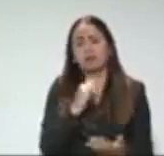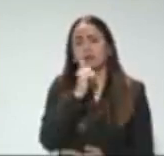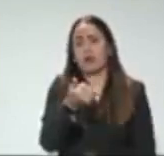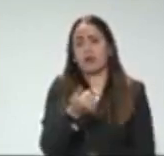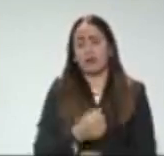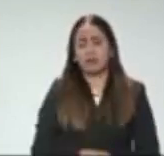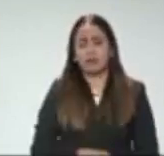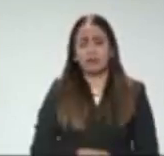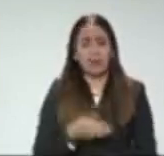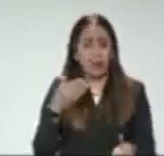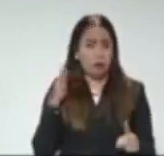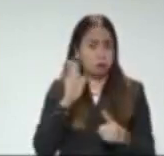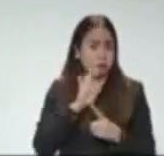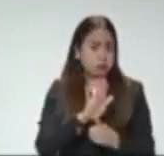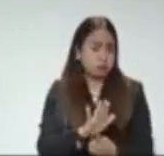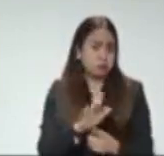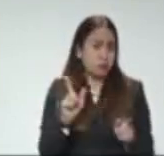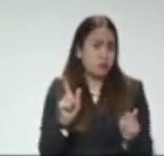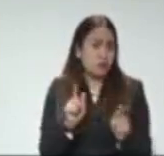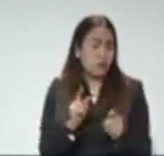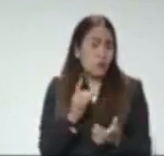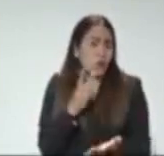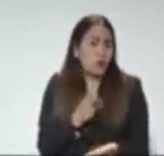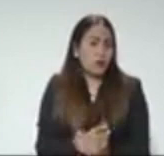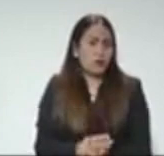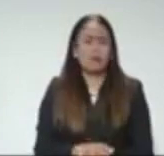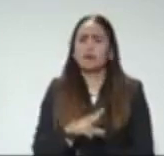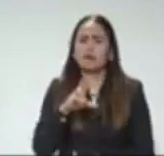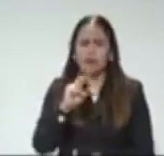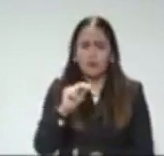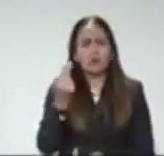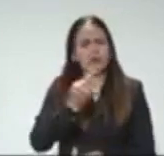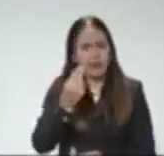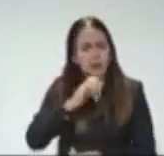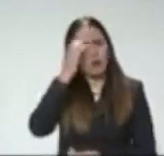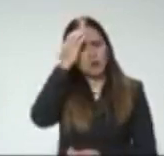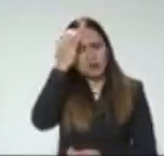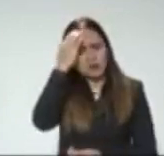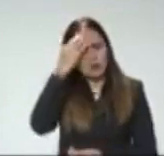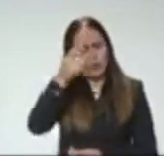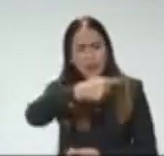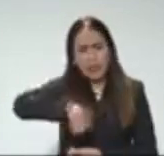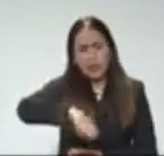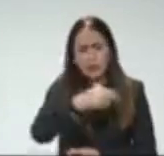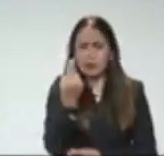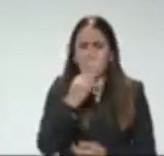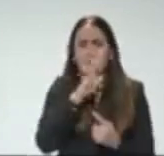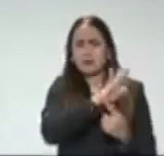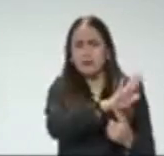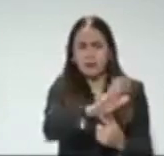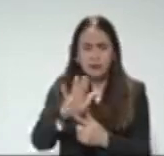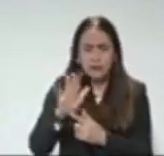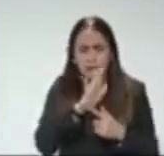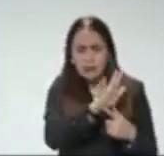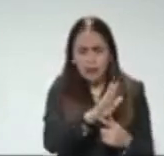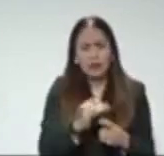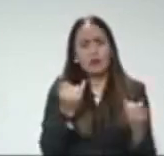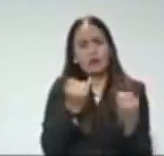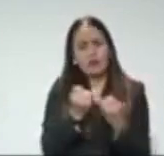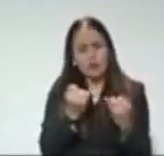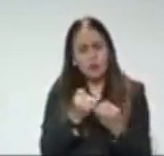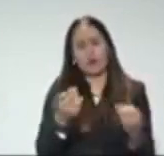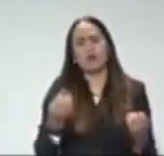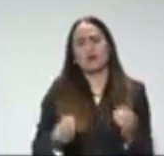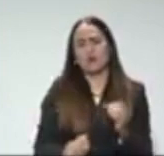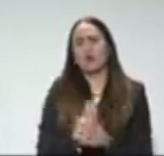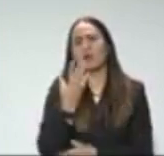que satisfaga digamos las necesidades de conocimiento de las personas tenemos que adecuarnos naturalmente a las